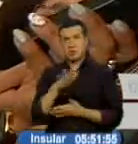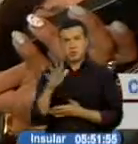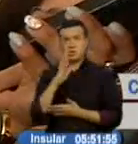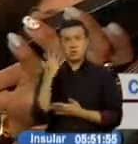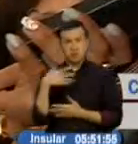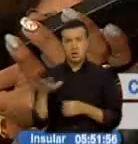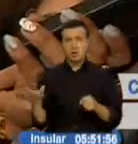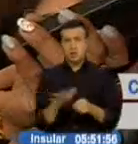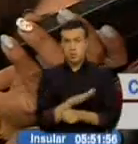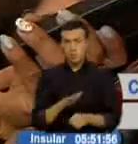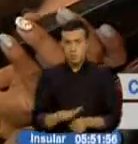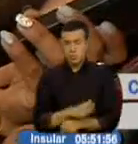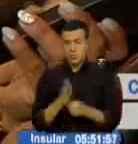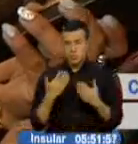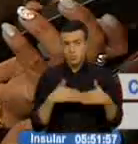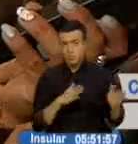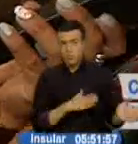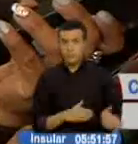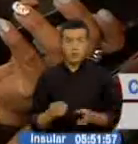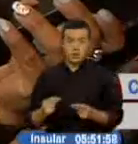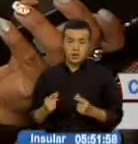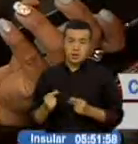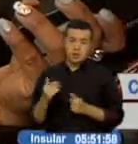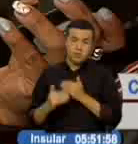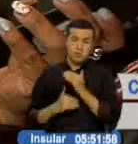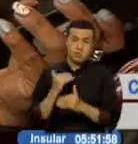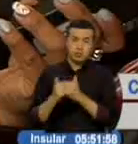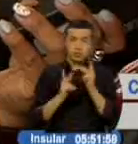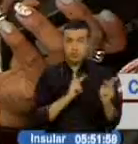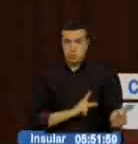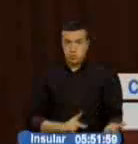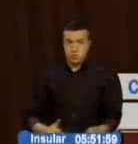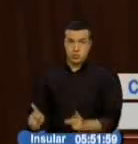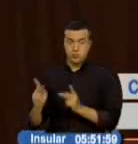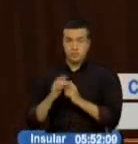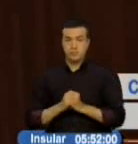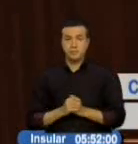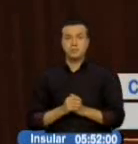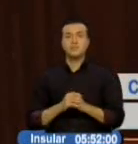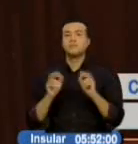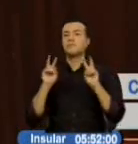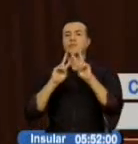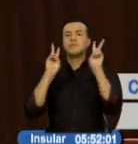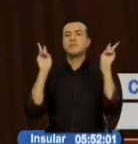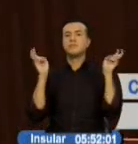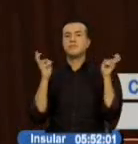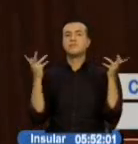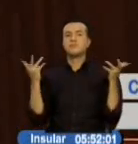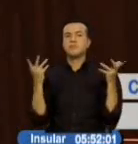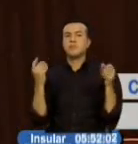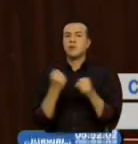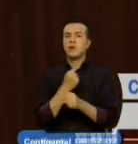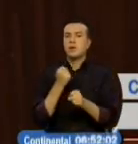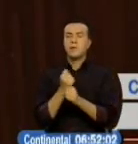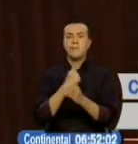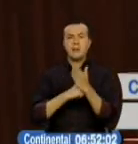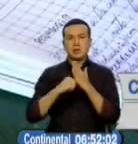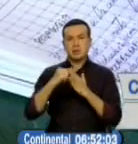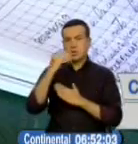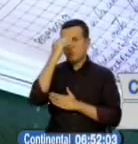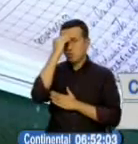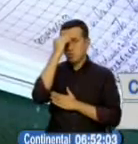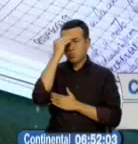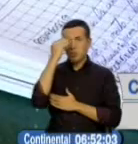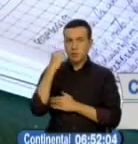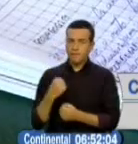exacto de lo que podemos hacer. Estamos acelerando los procesos de planificación. En este aspecto también trabajará el Ministerio de Educación,